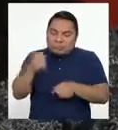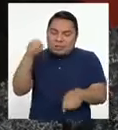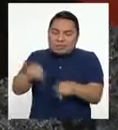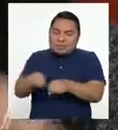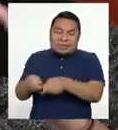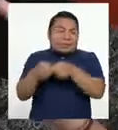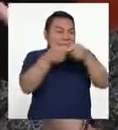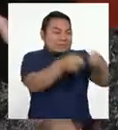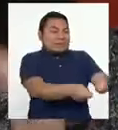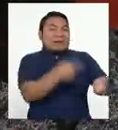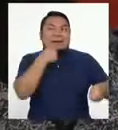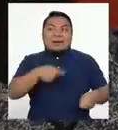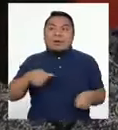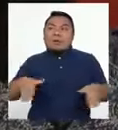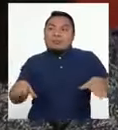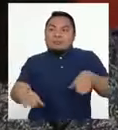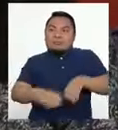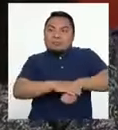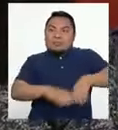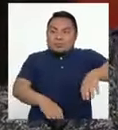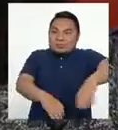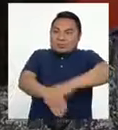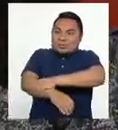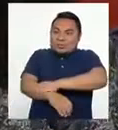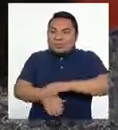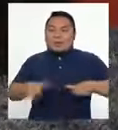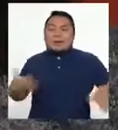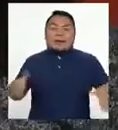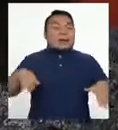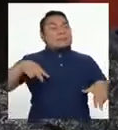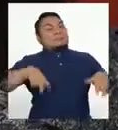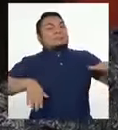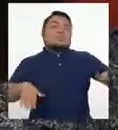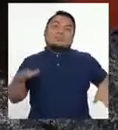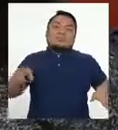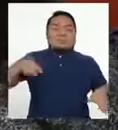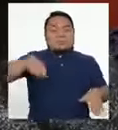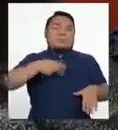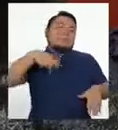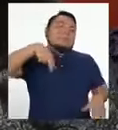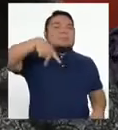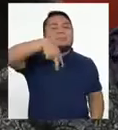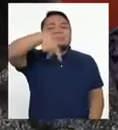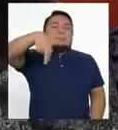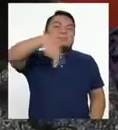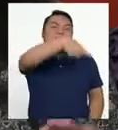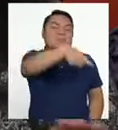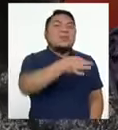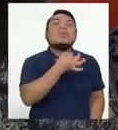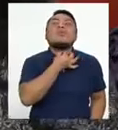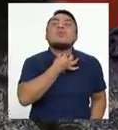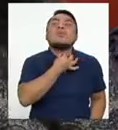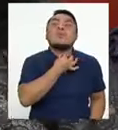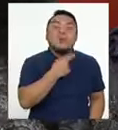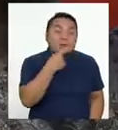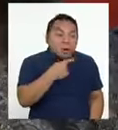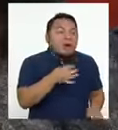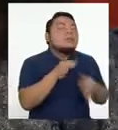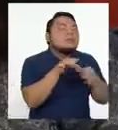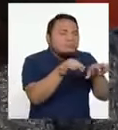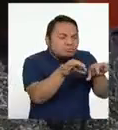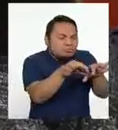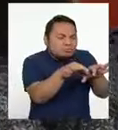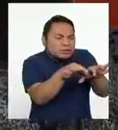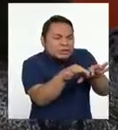Doña Juana corrió hacia la avellaneda a sacarle al pollito la